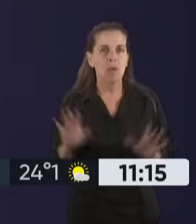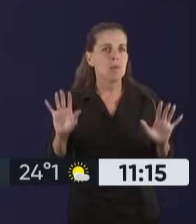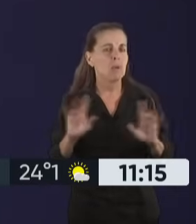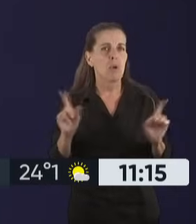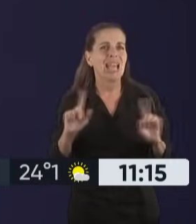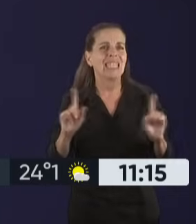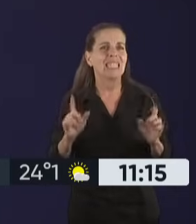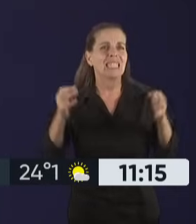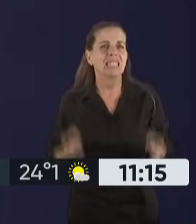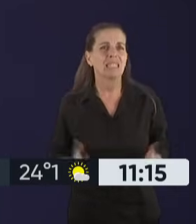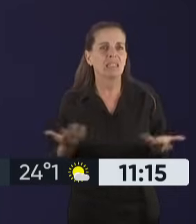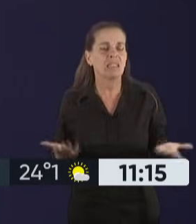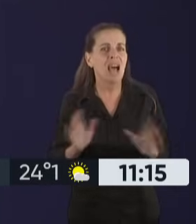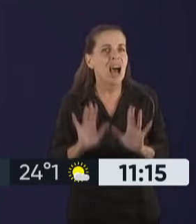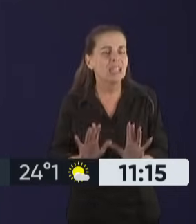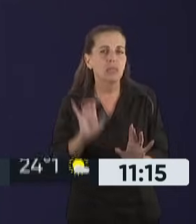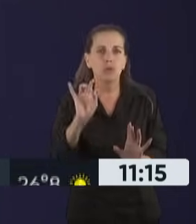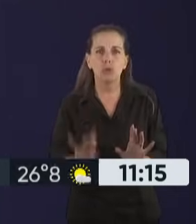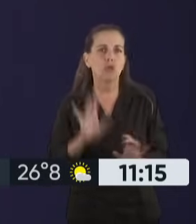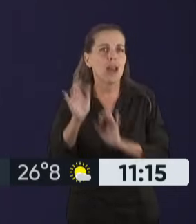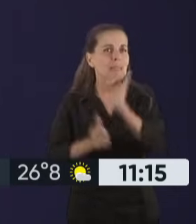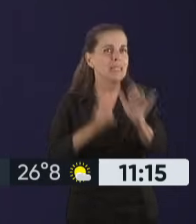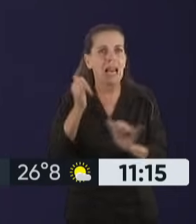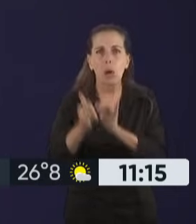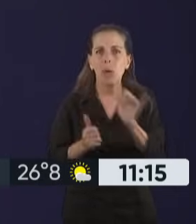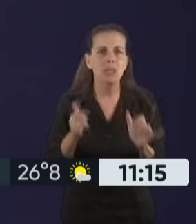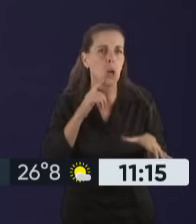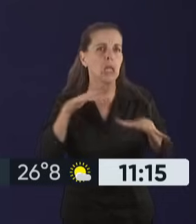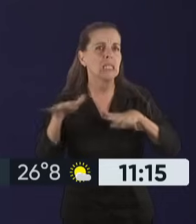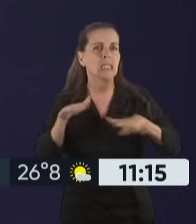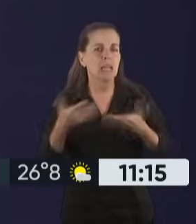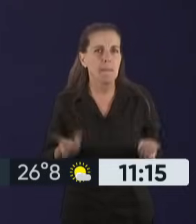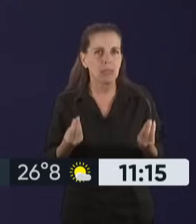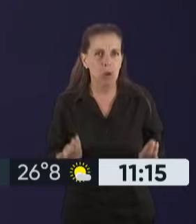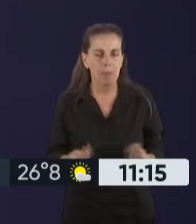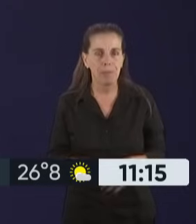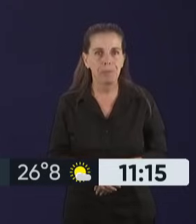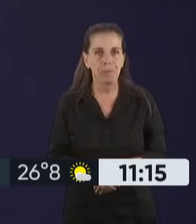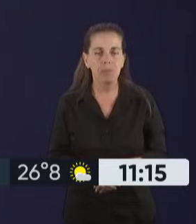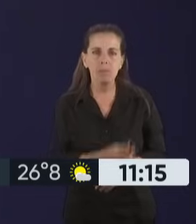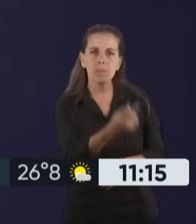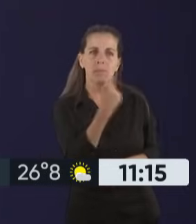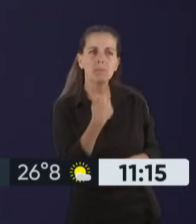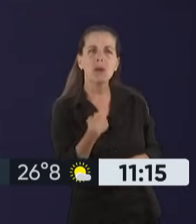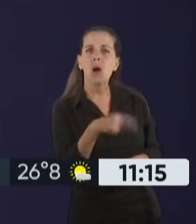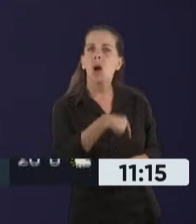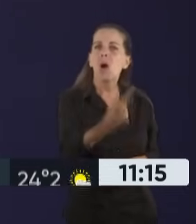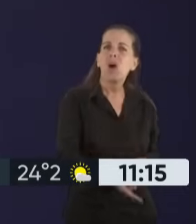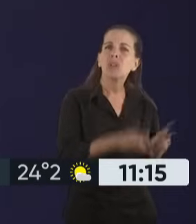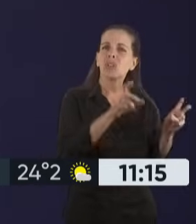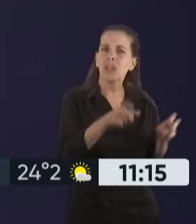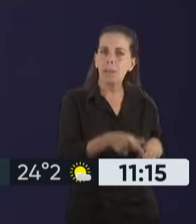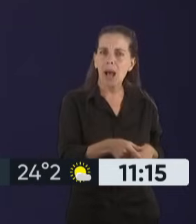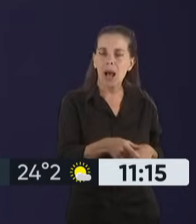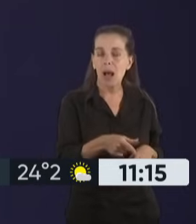lógica. Simplemente les estoy contando lo que efectivamente ocurrió. Me habías hecho otra